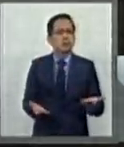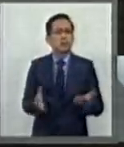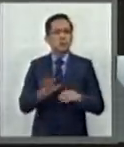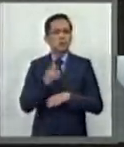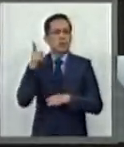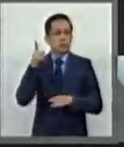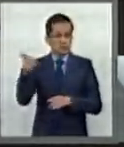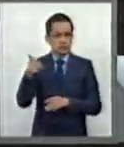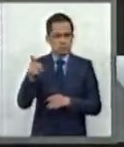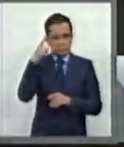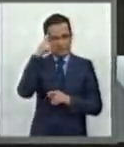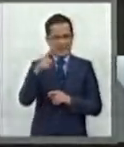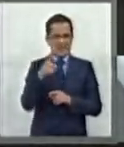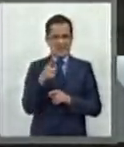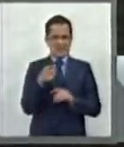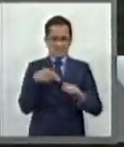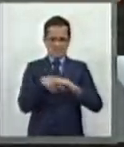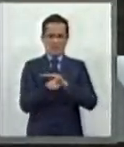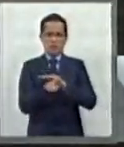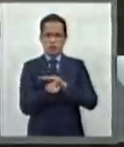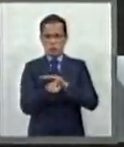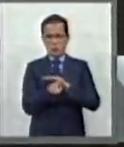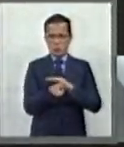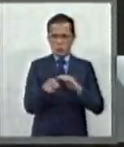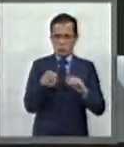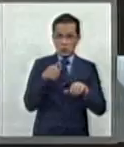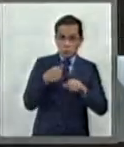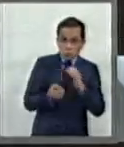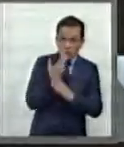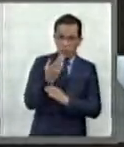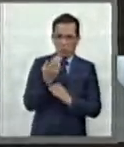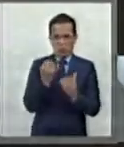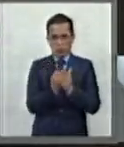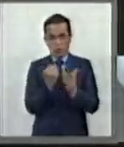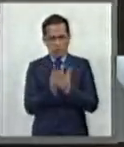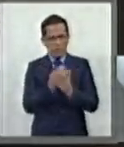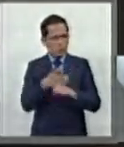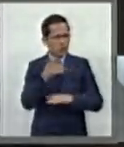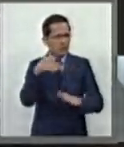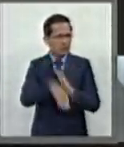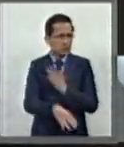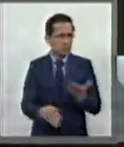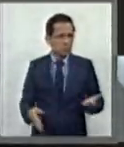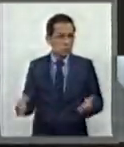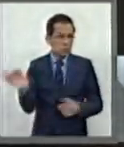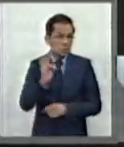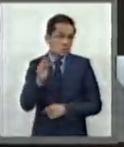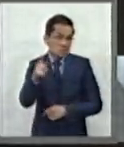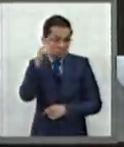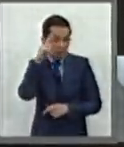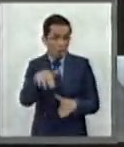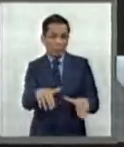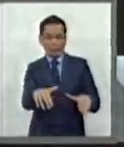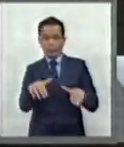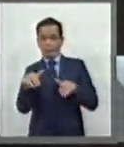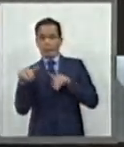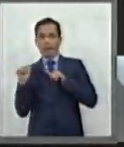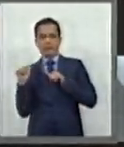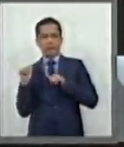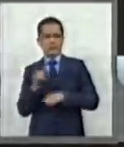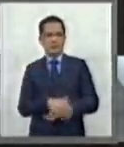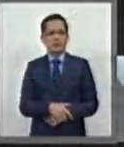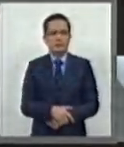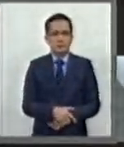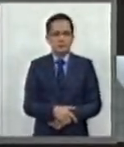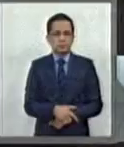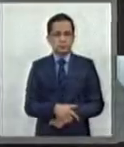por qué fracasó la línea dorada del metro. Quizás se convirtió en un exilio dorado. La profunda